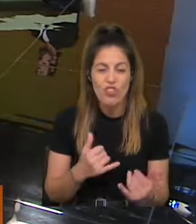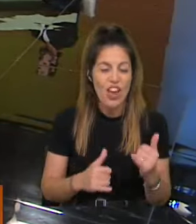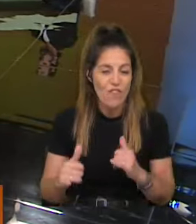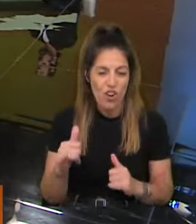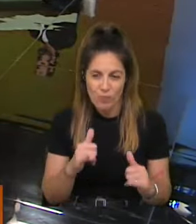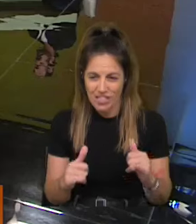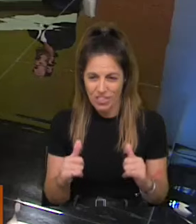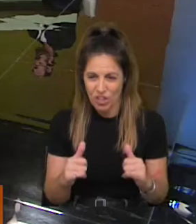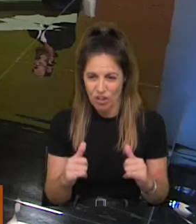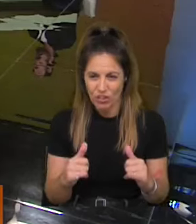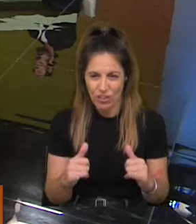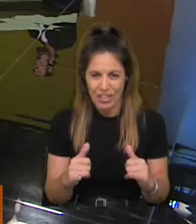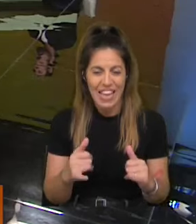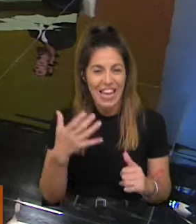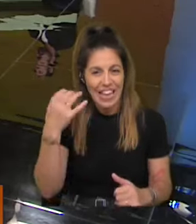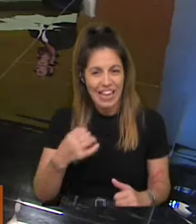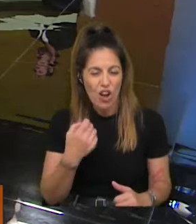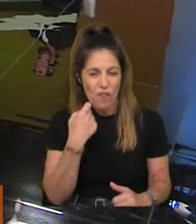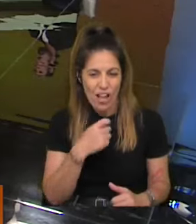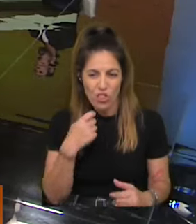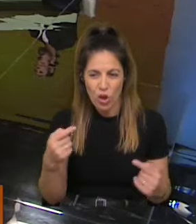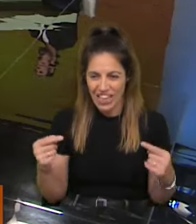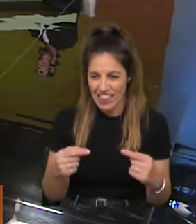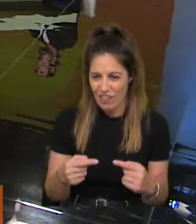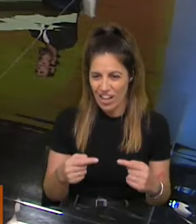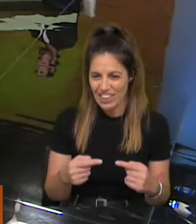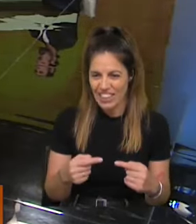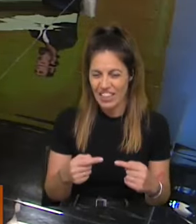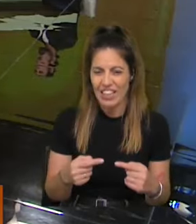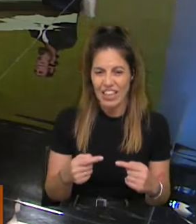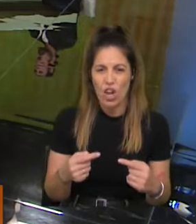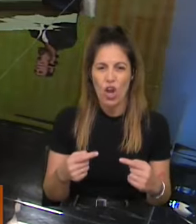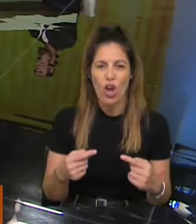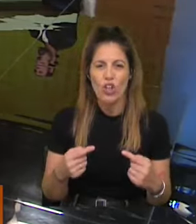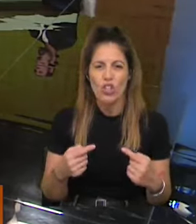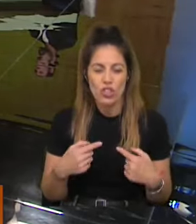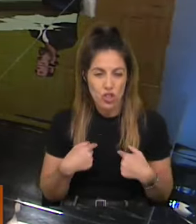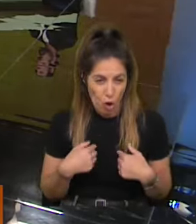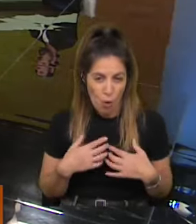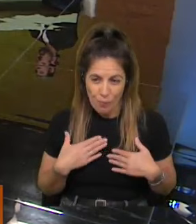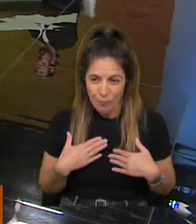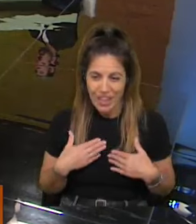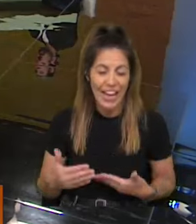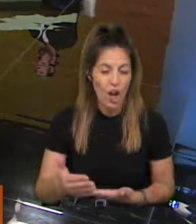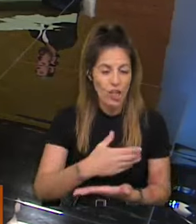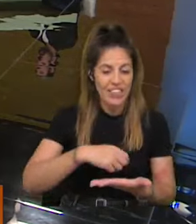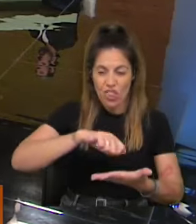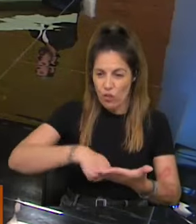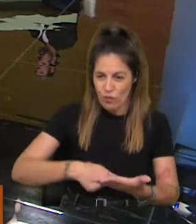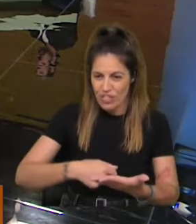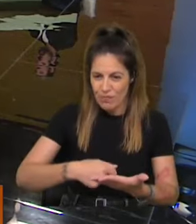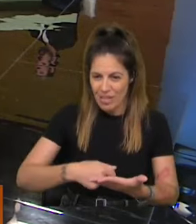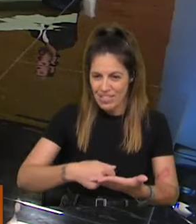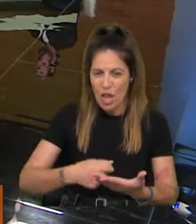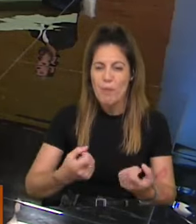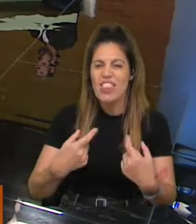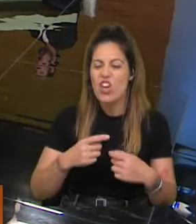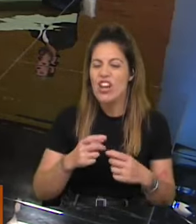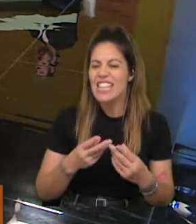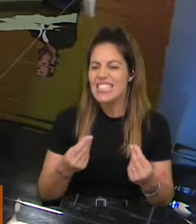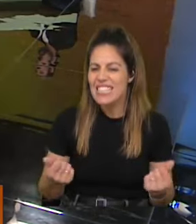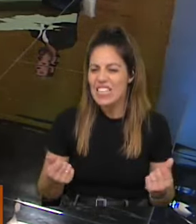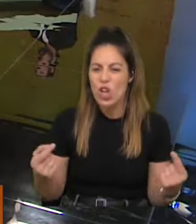eh que me parece que quedó pendiente en el debate también que es que yo a lo título personal recolectando firmas me han dado la impresión de